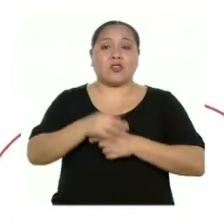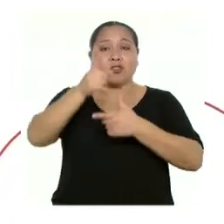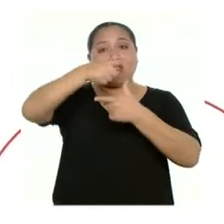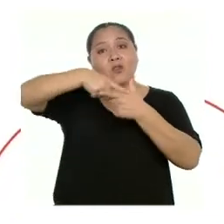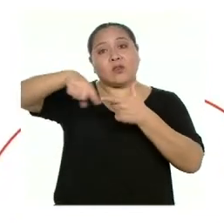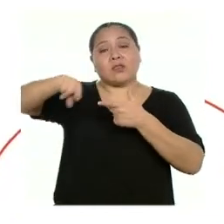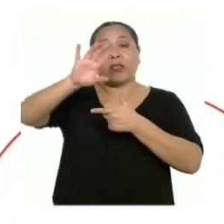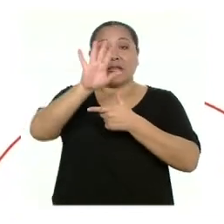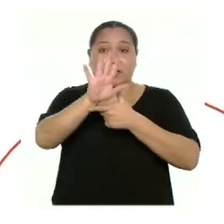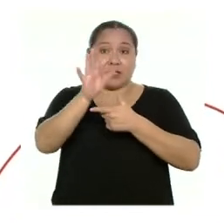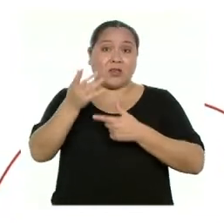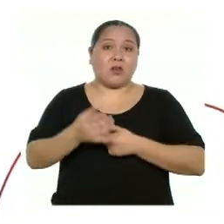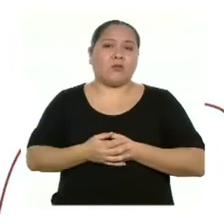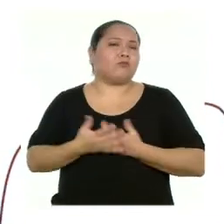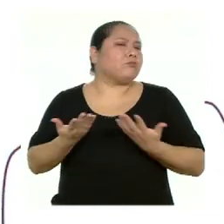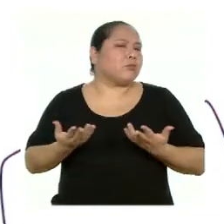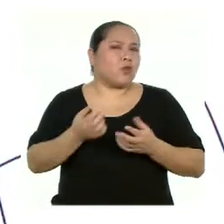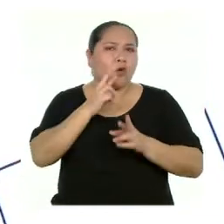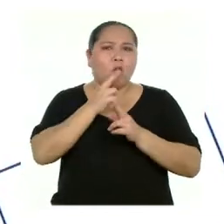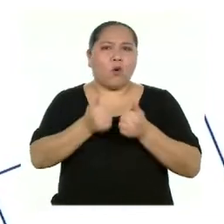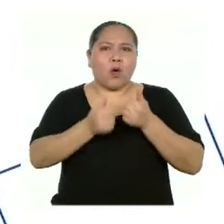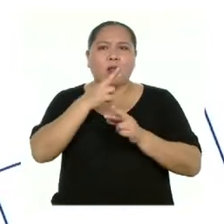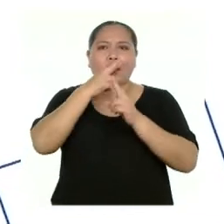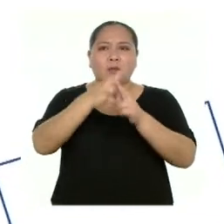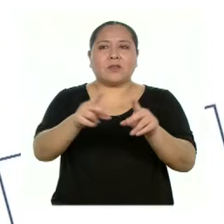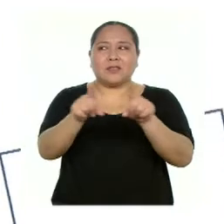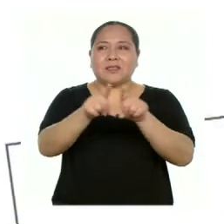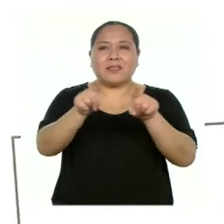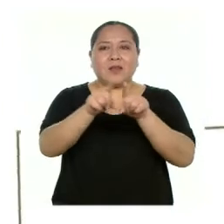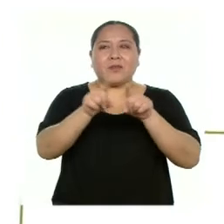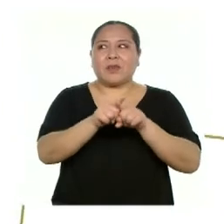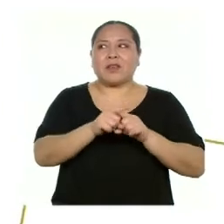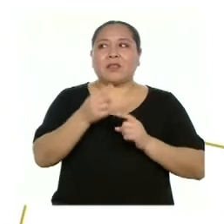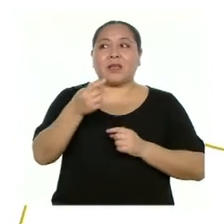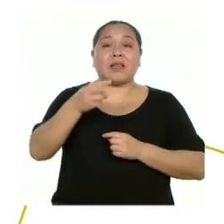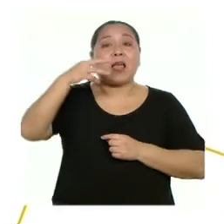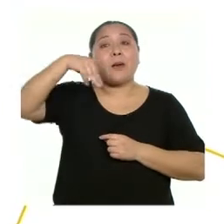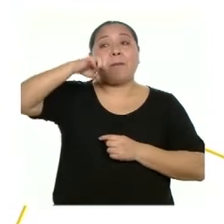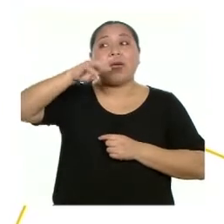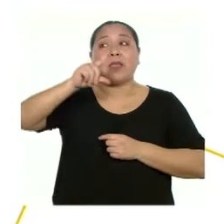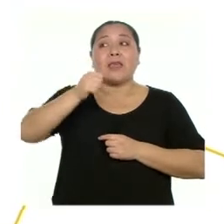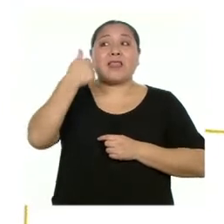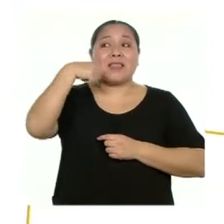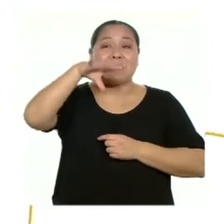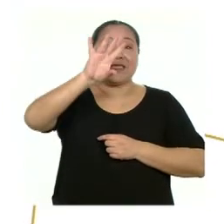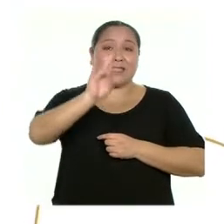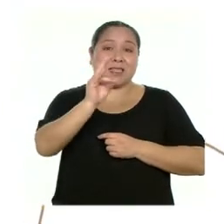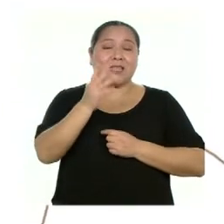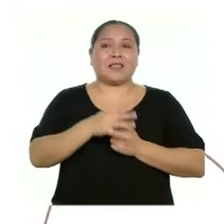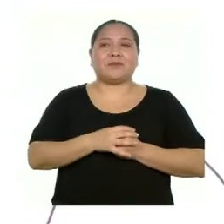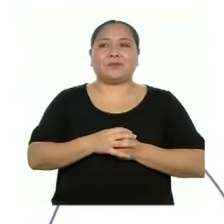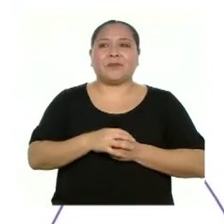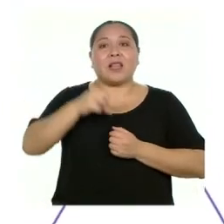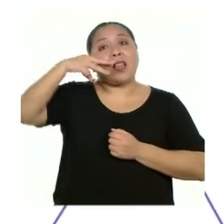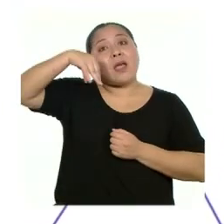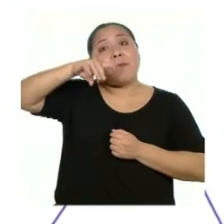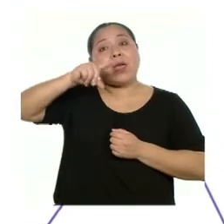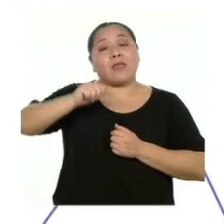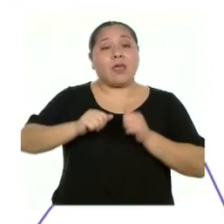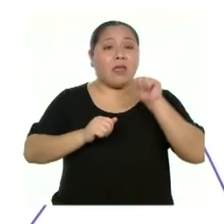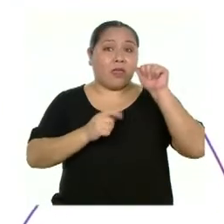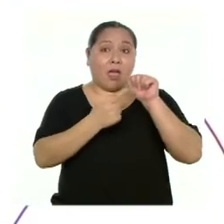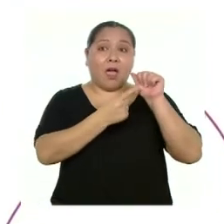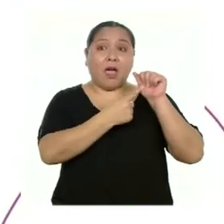dividimos entre 5, ¿qué creen? También la media sería 17. La media de la muestra A